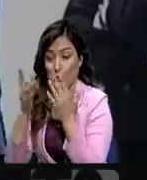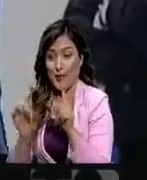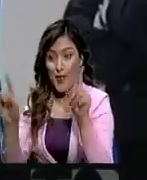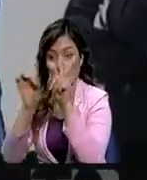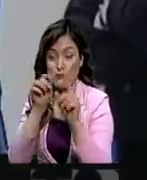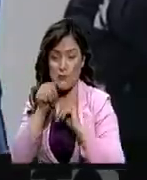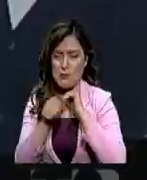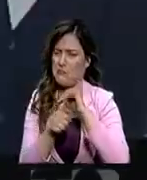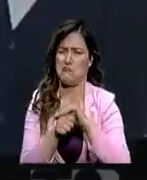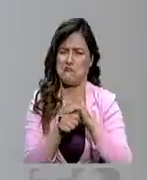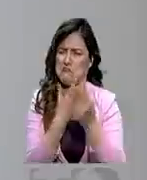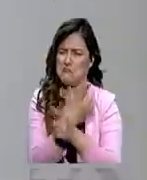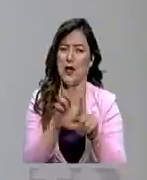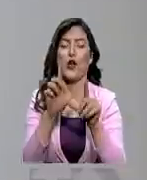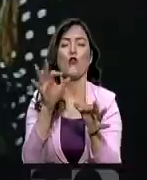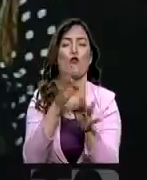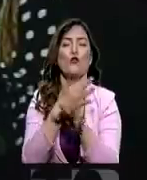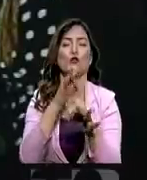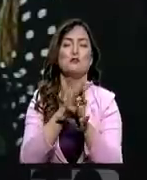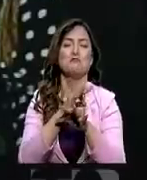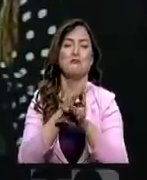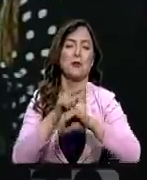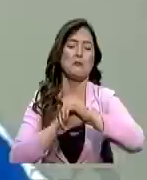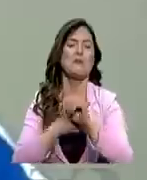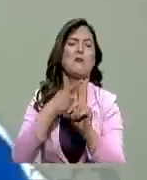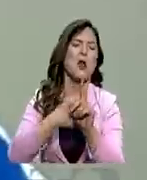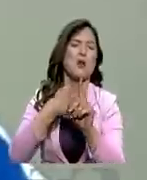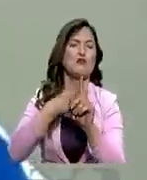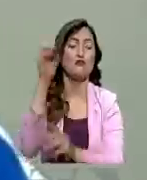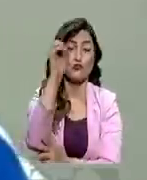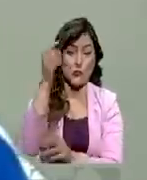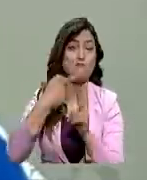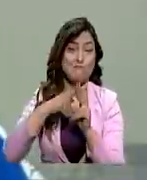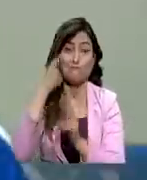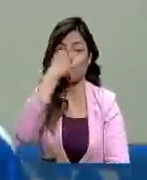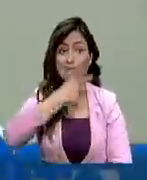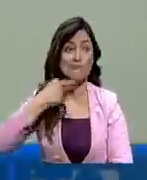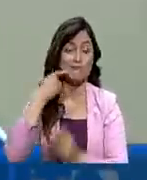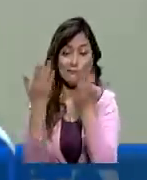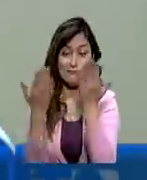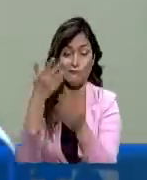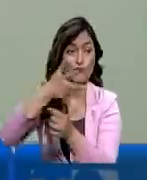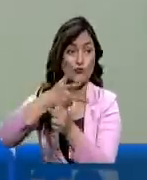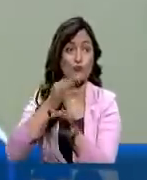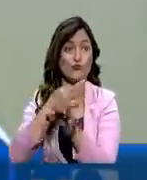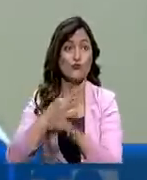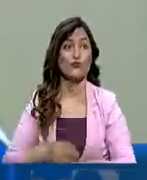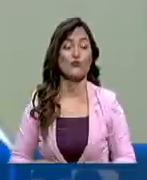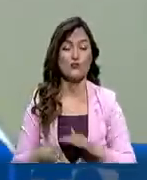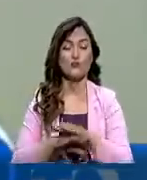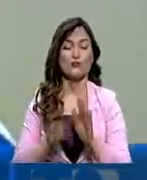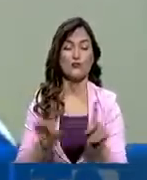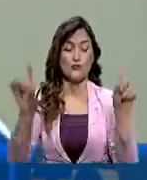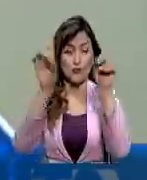que así ya iniciarían a funcionar a más tardar en octubre. Se iniciará con las primeras bases de